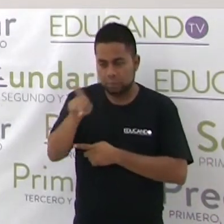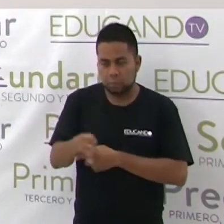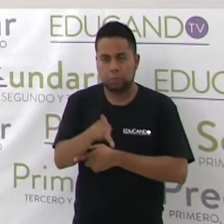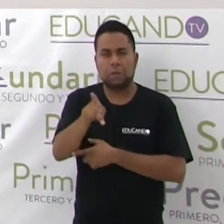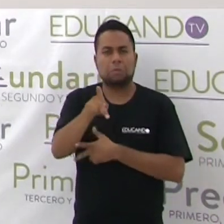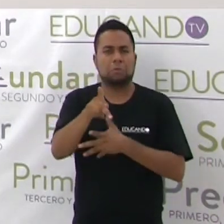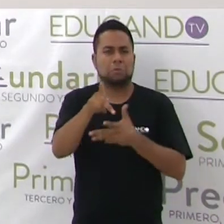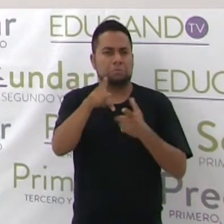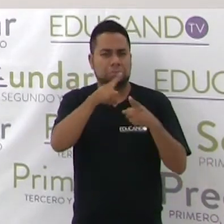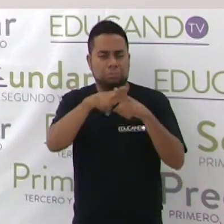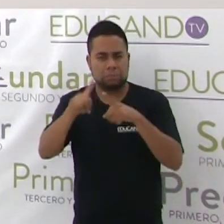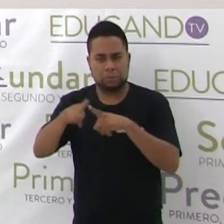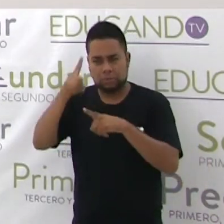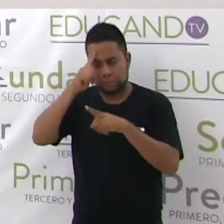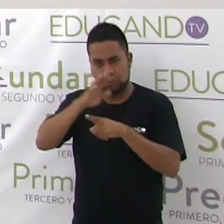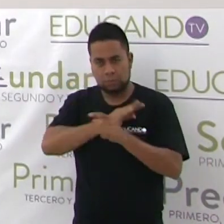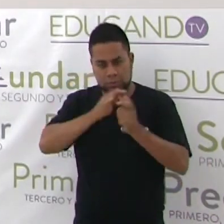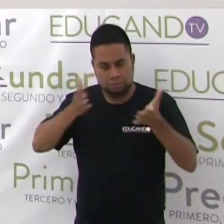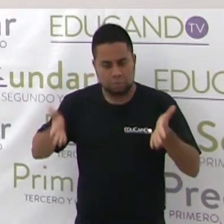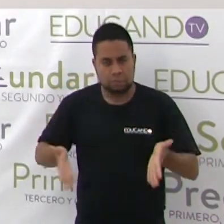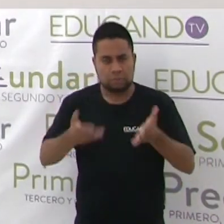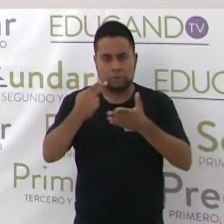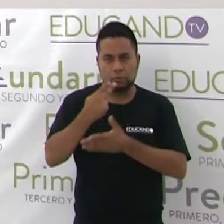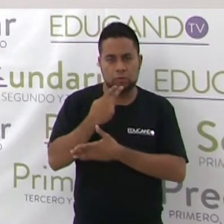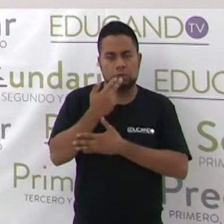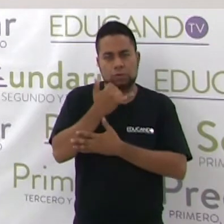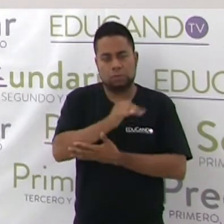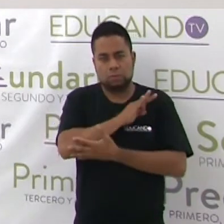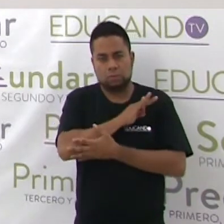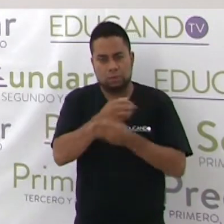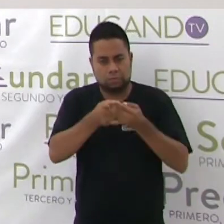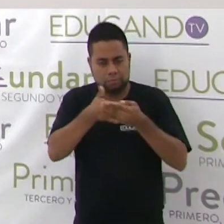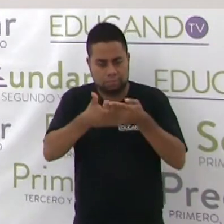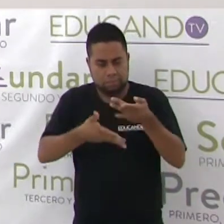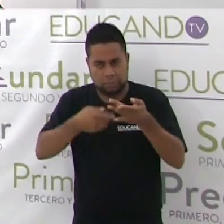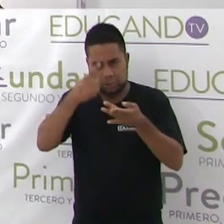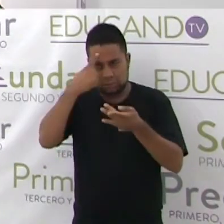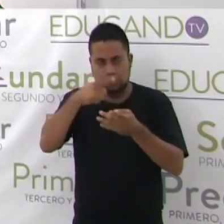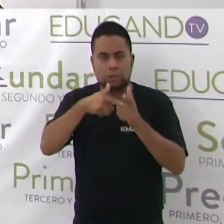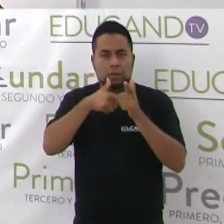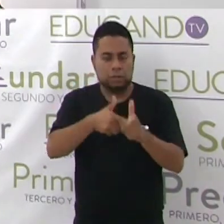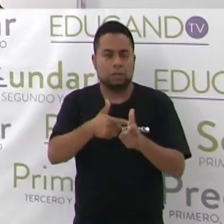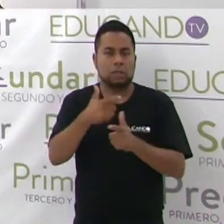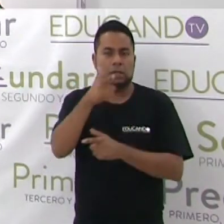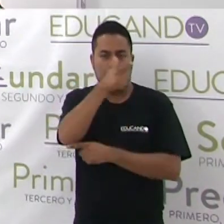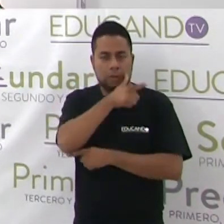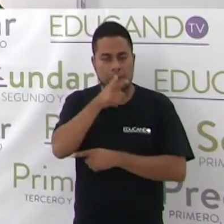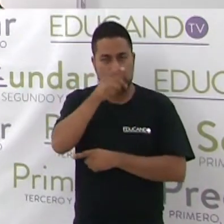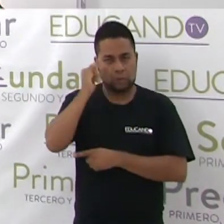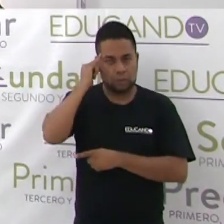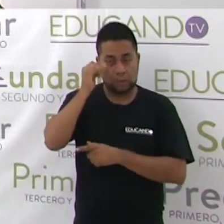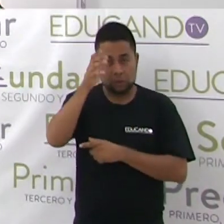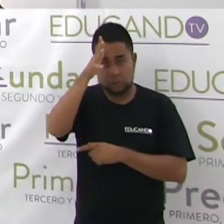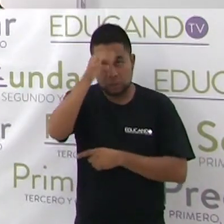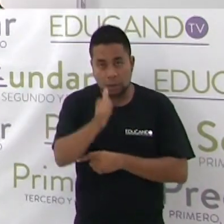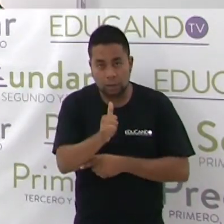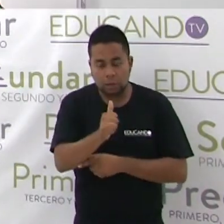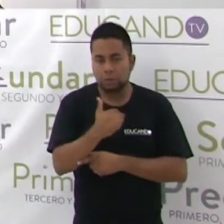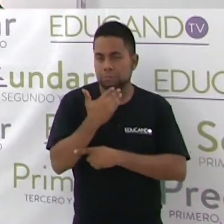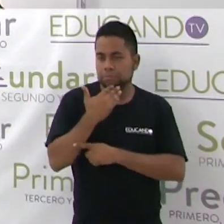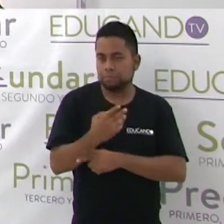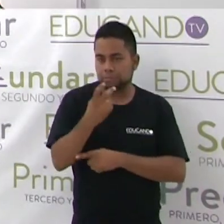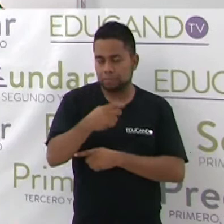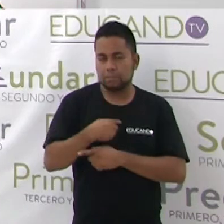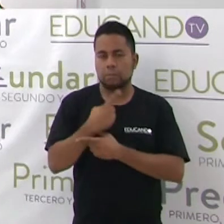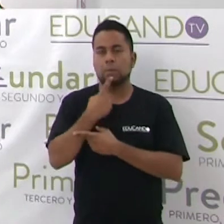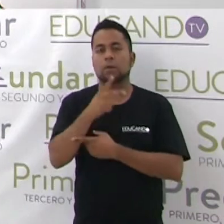comunidades para promocionar el uso y desarrollo de estas lenguas. ¿De acuerdo? Bien, por eso les